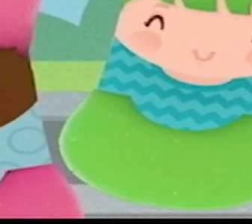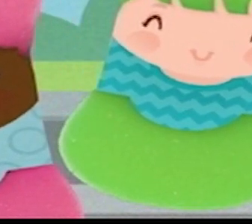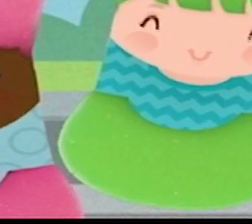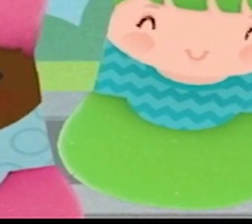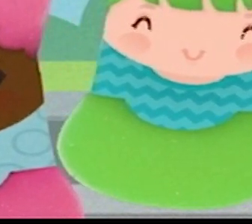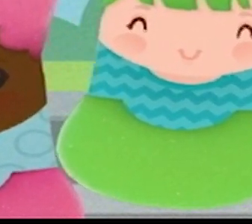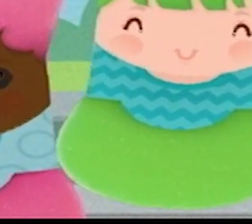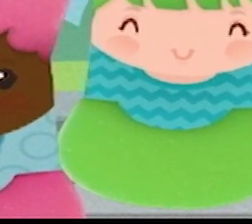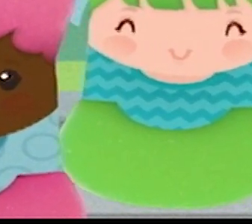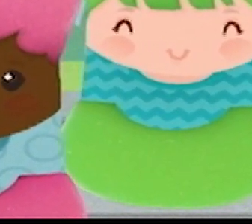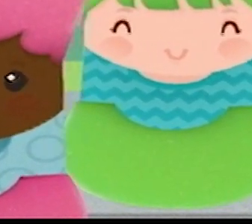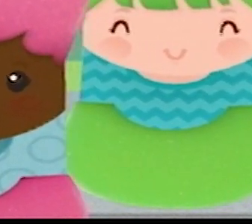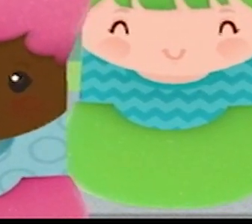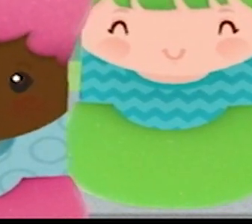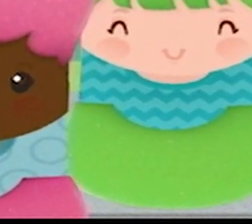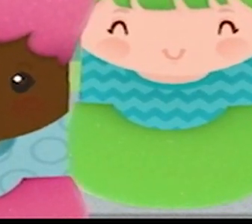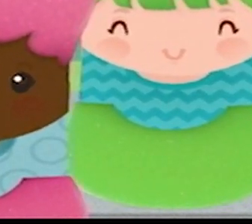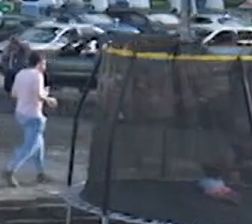800-226-2626.